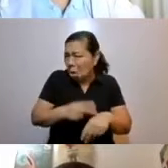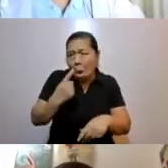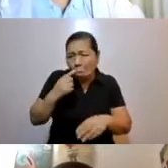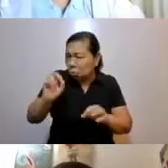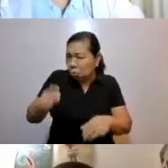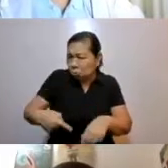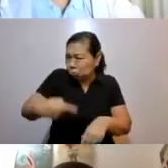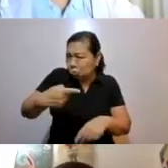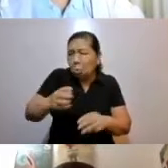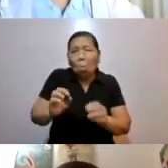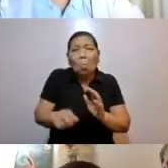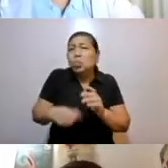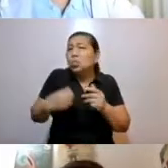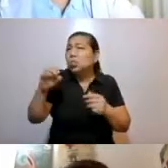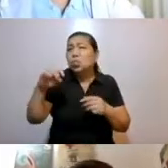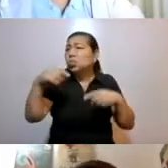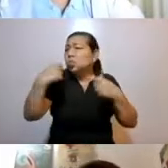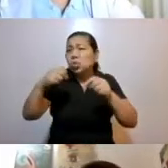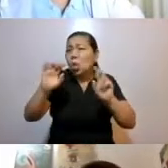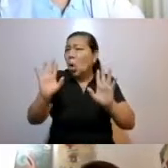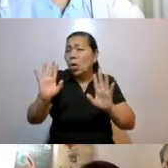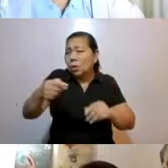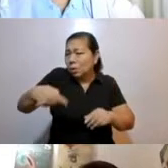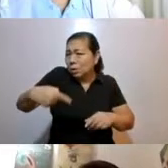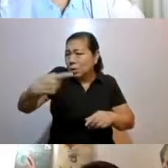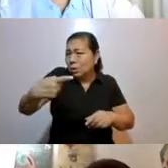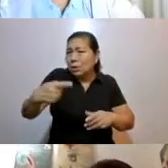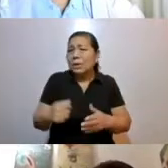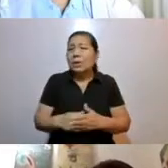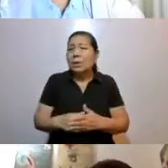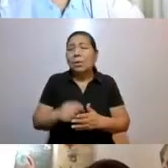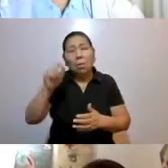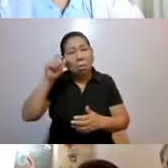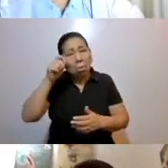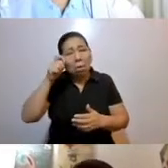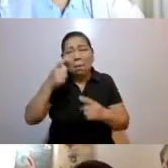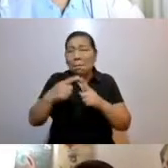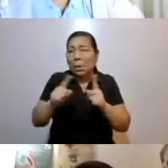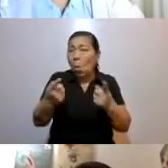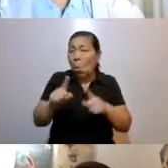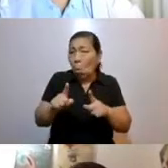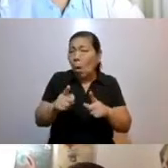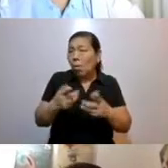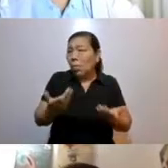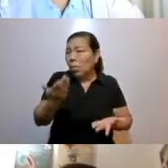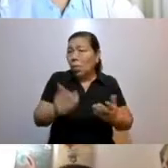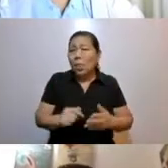erecciones involuntarias, en la cual el pene en fase de sueño profundo,